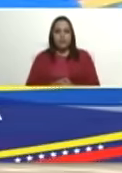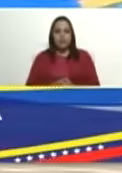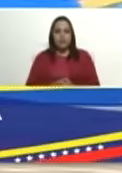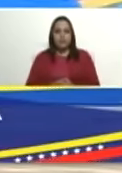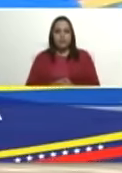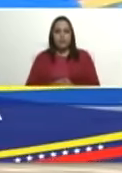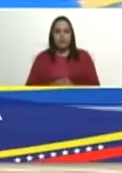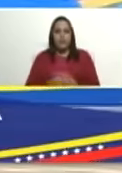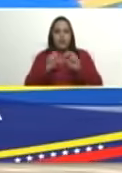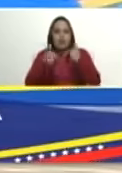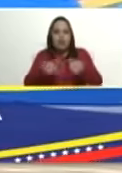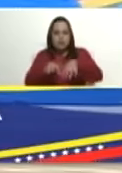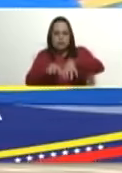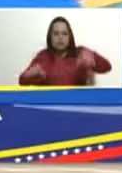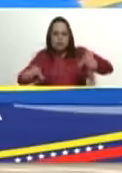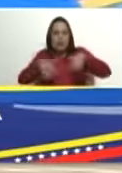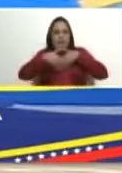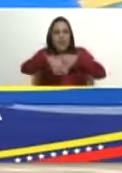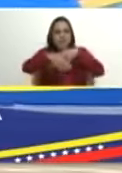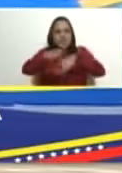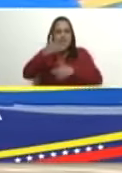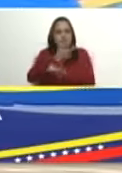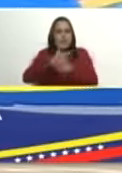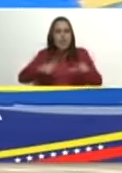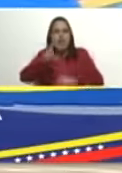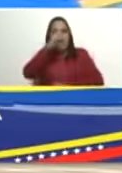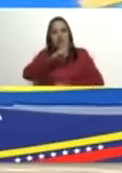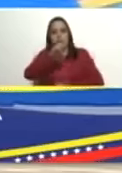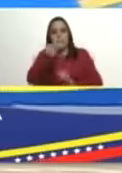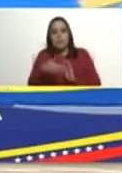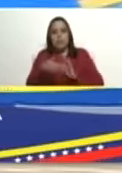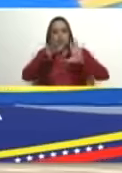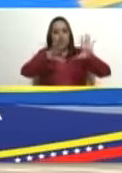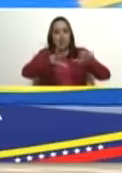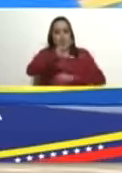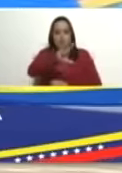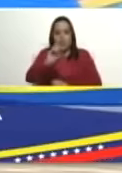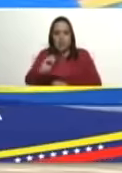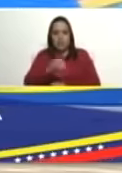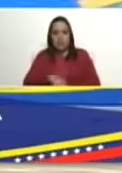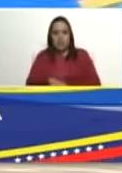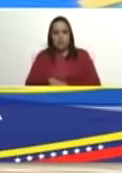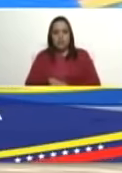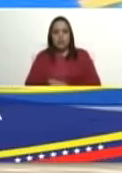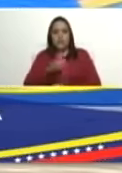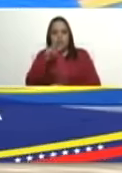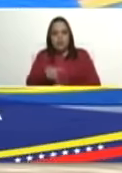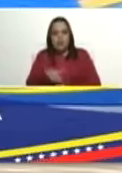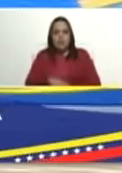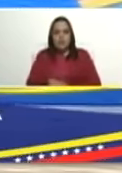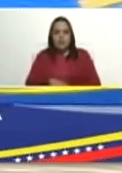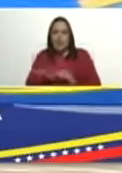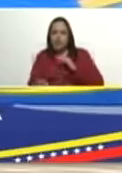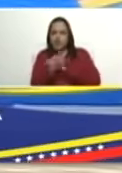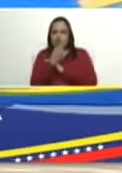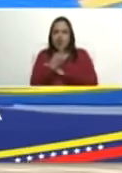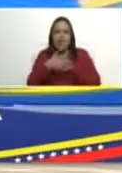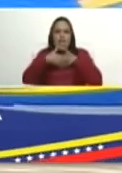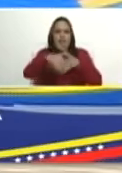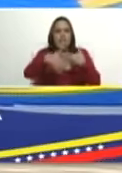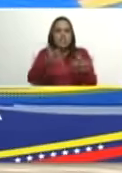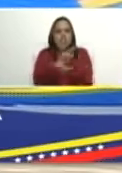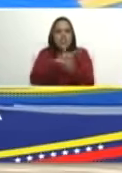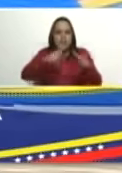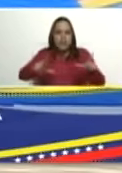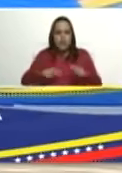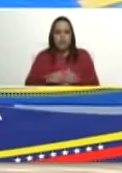Desde la disolución del ejército libertador en 1830, desde la traición al ejército libertador,